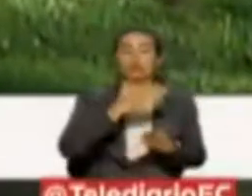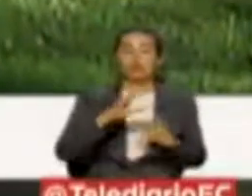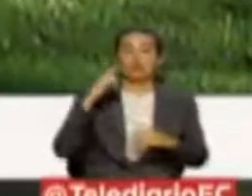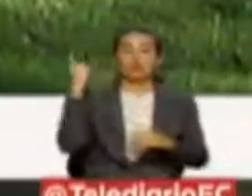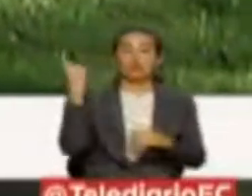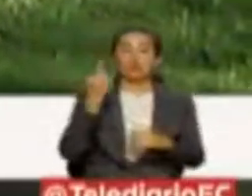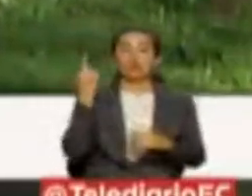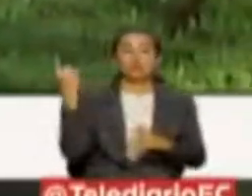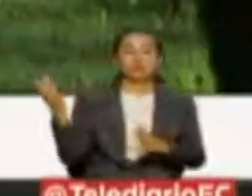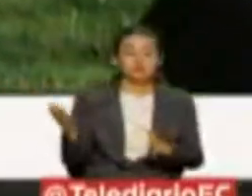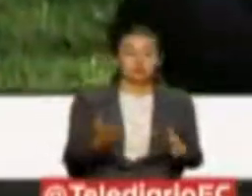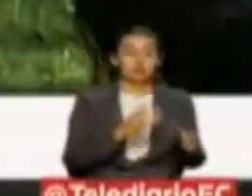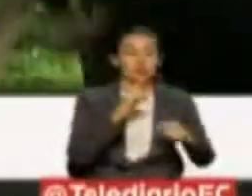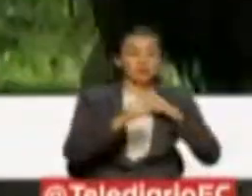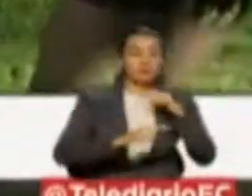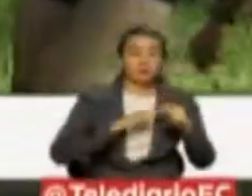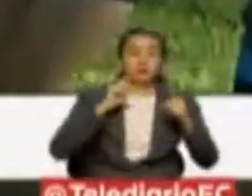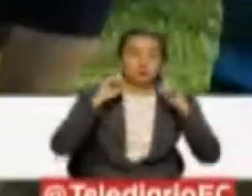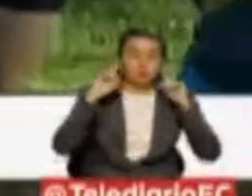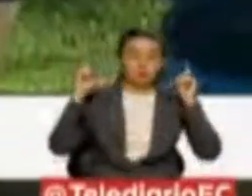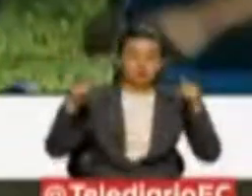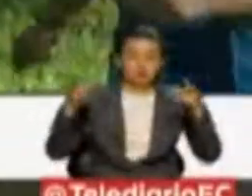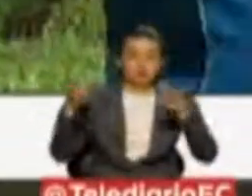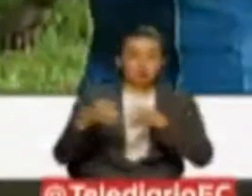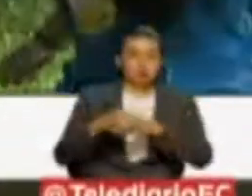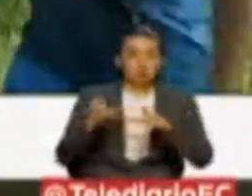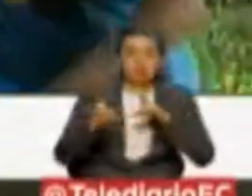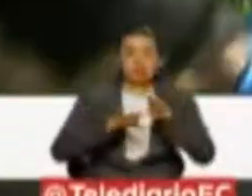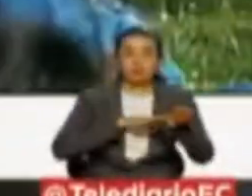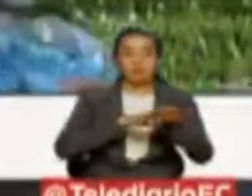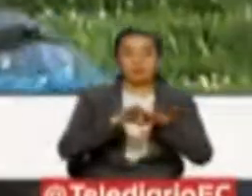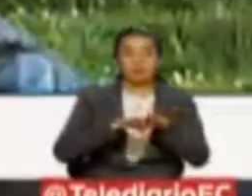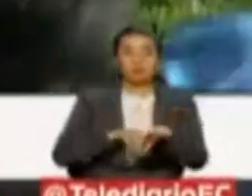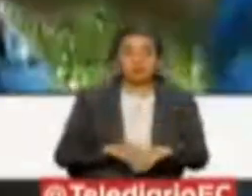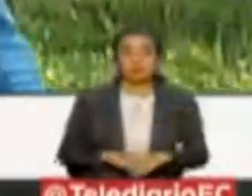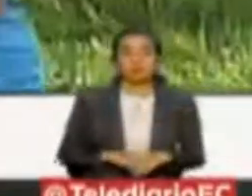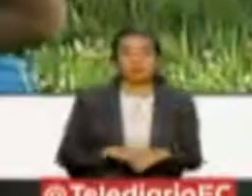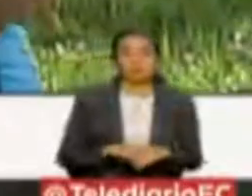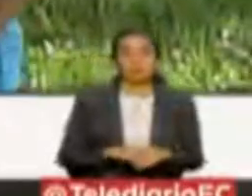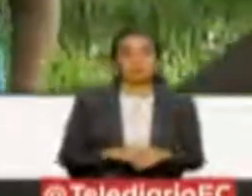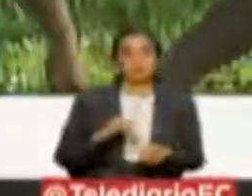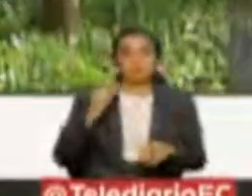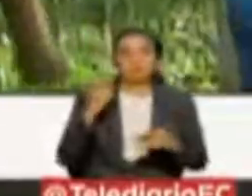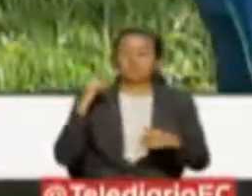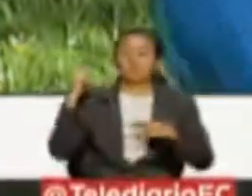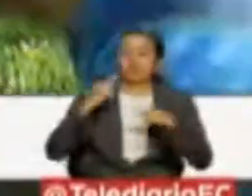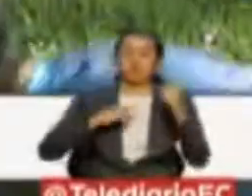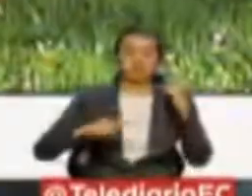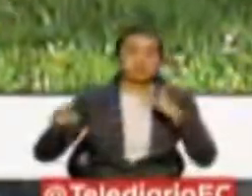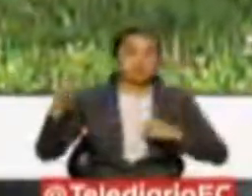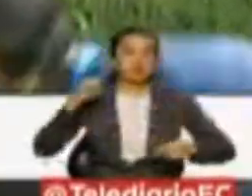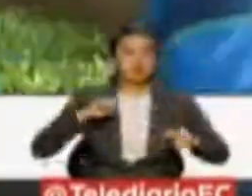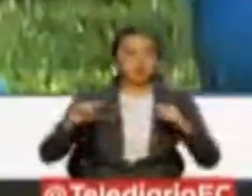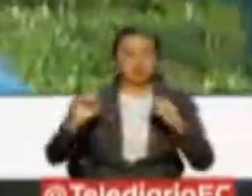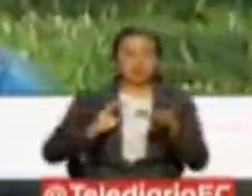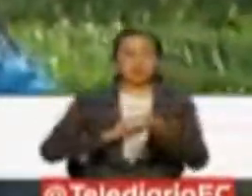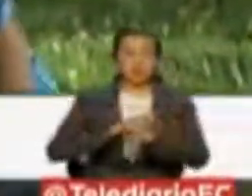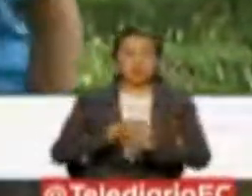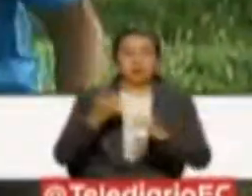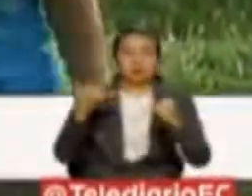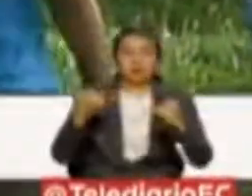4 categorías de exhibición y 8 categorías de competencia. Bien, y yo regreso a platicar contigo, Yolanda, más adelante voy